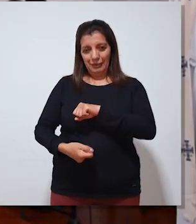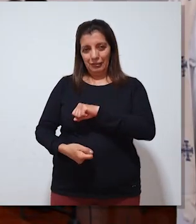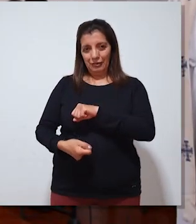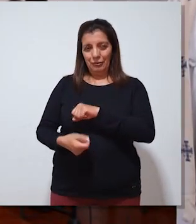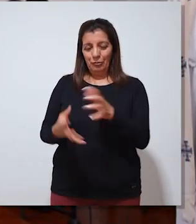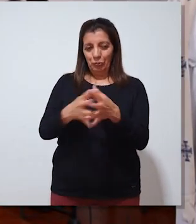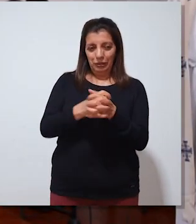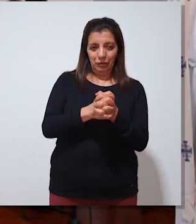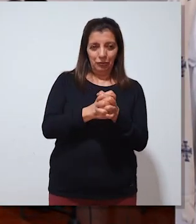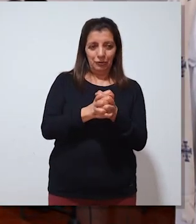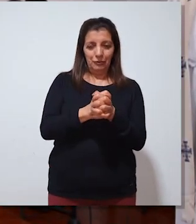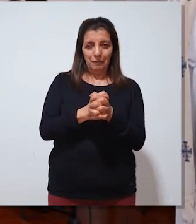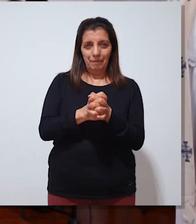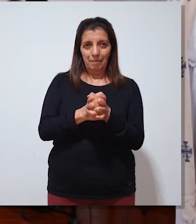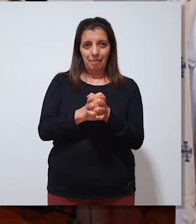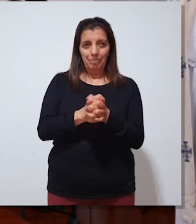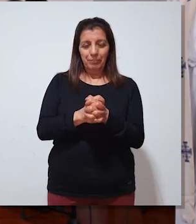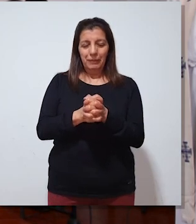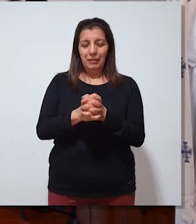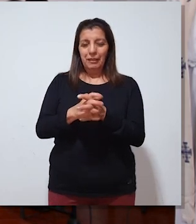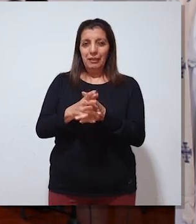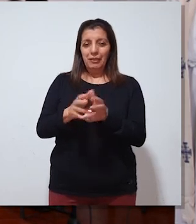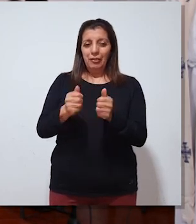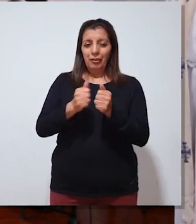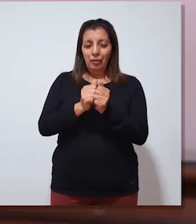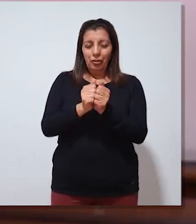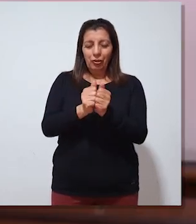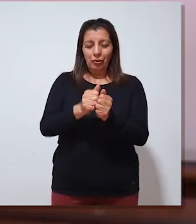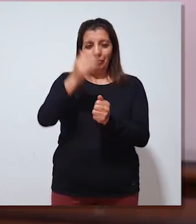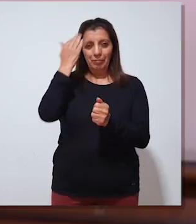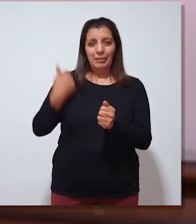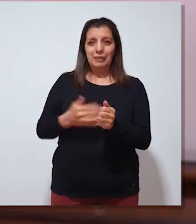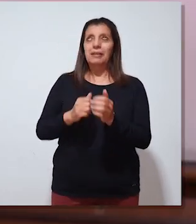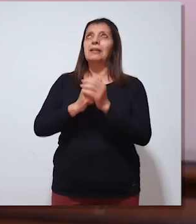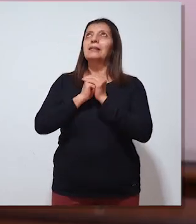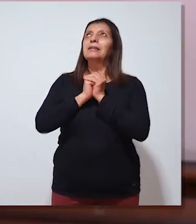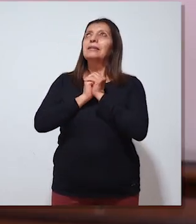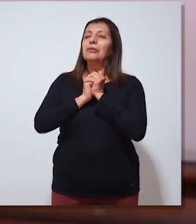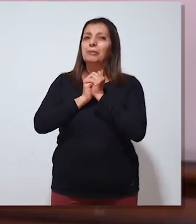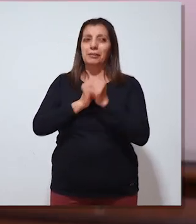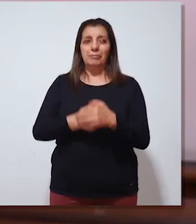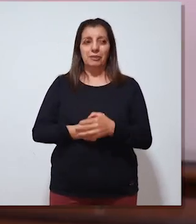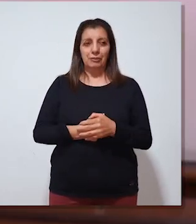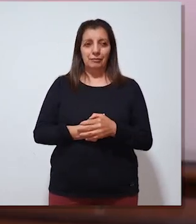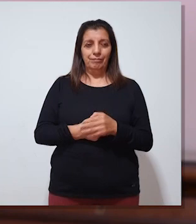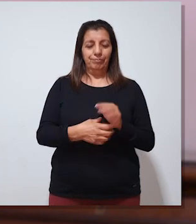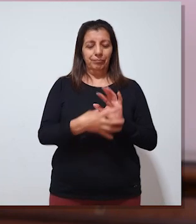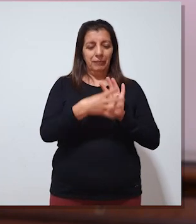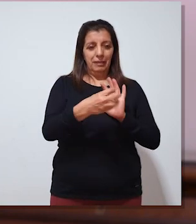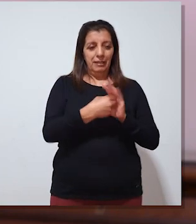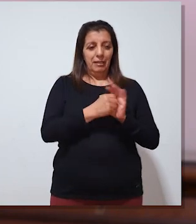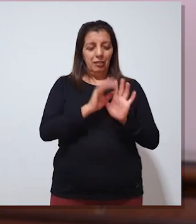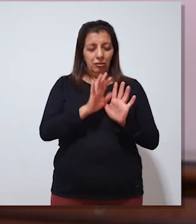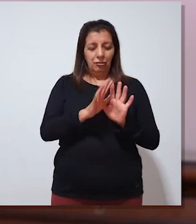Con María te lo pedimos, Señor. Buen pastor, Te pedimos por el Papa Francisco,